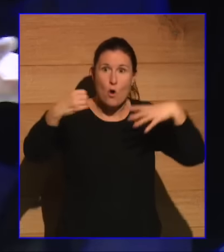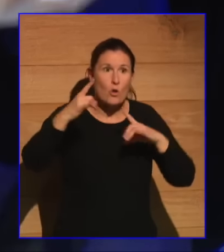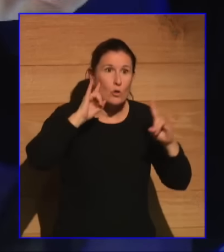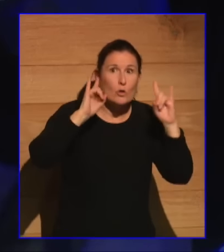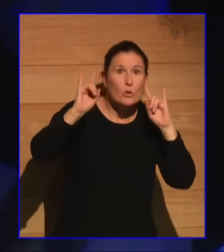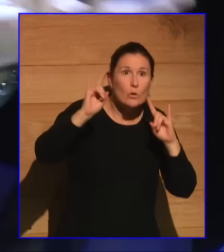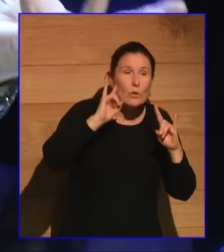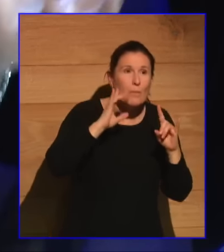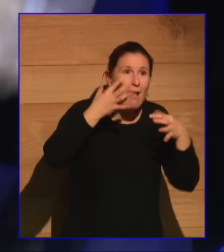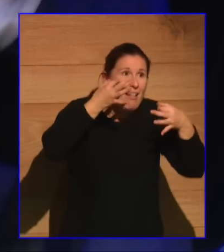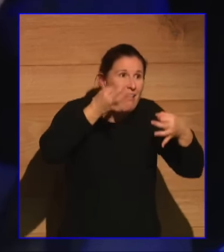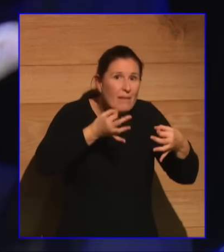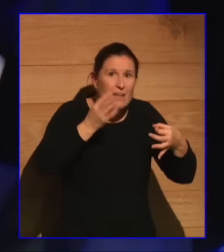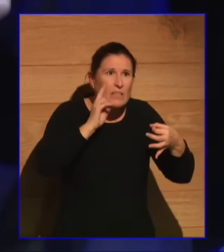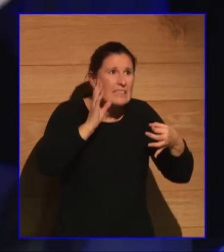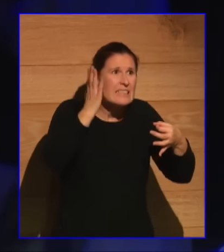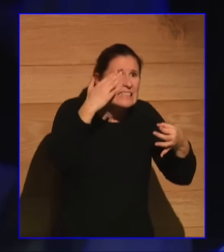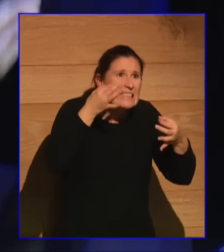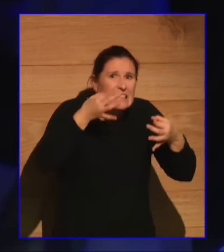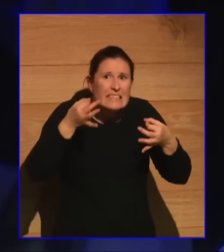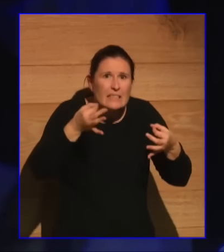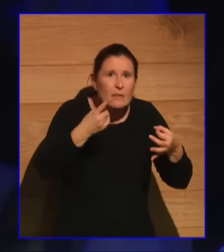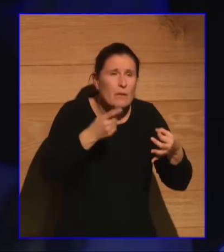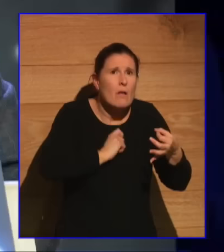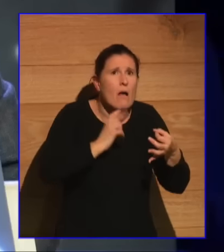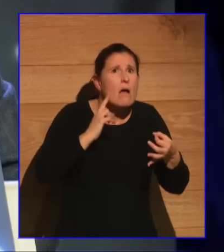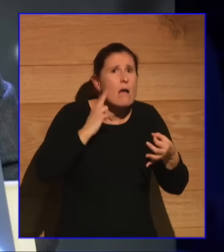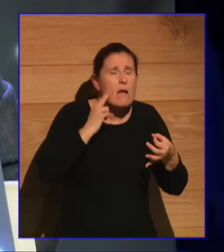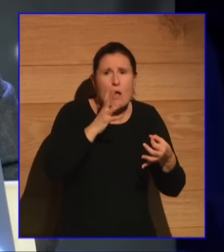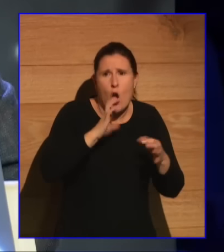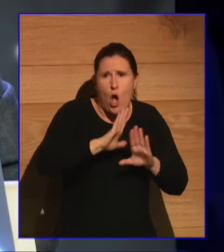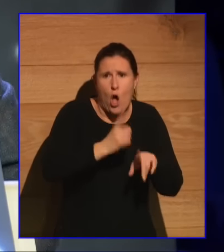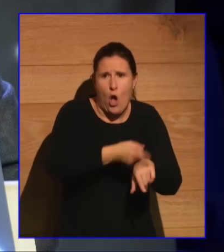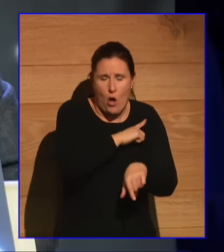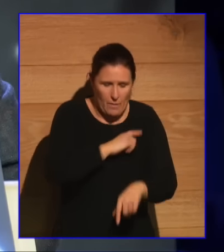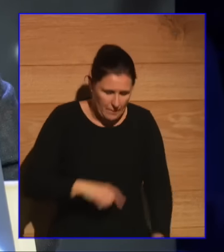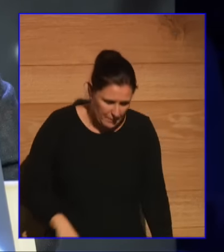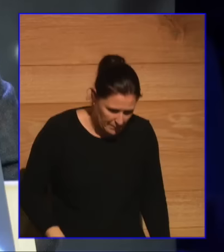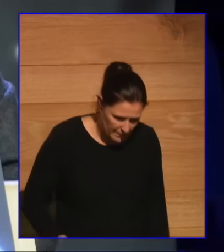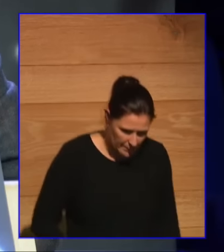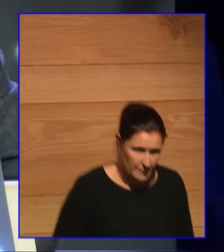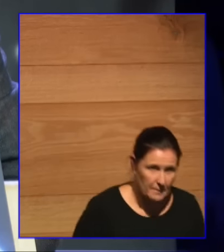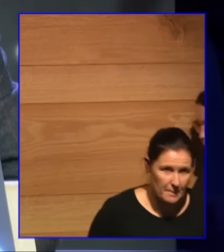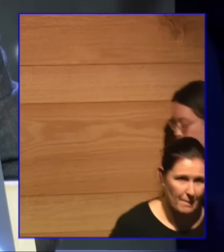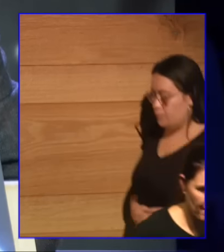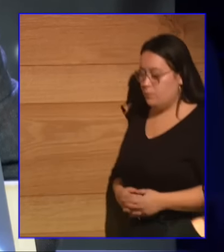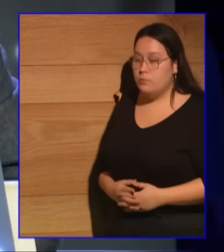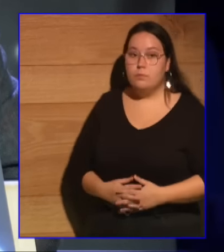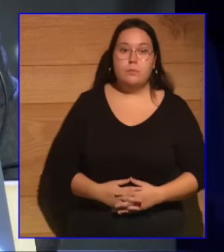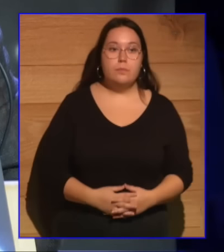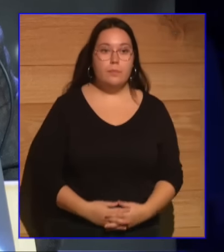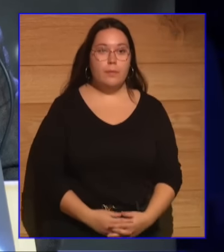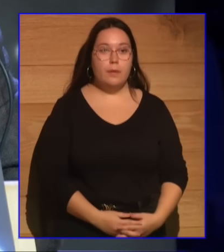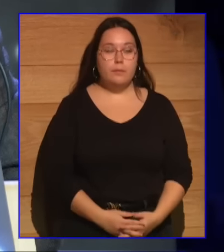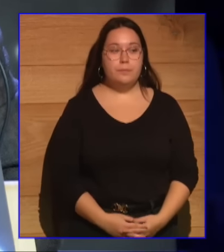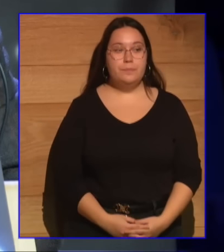sonidos, pero no estás viendo nada y sin embargo tienes un pánico brutal. En eso se puede hermanar con Tiburón.